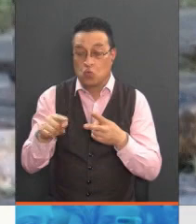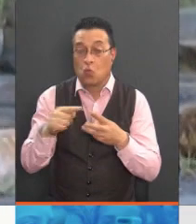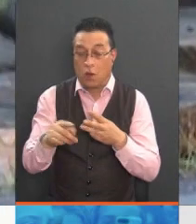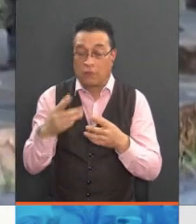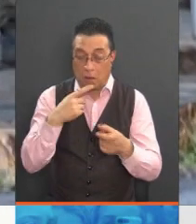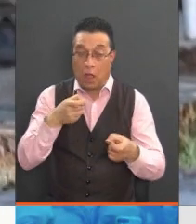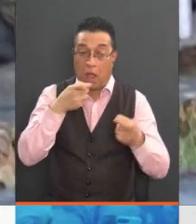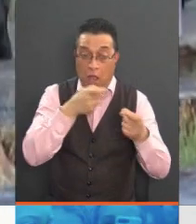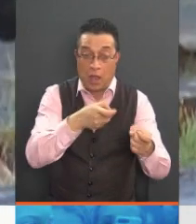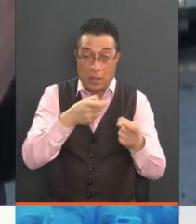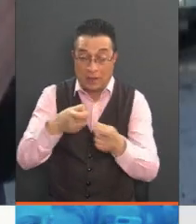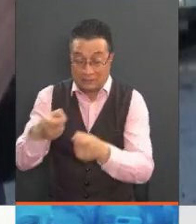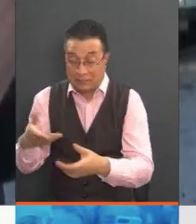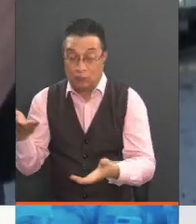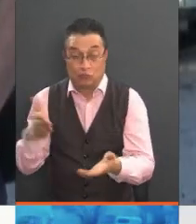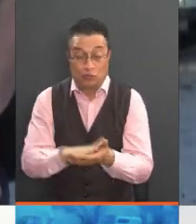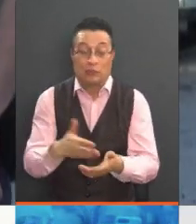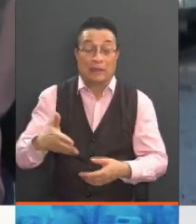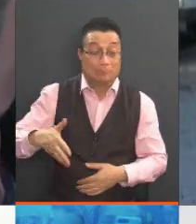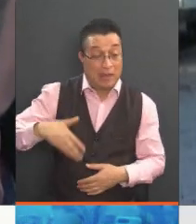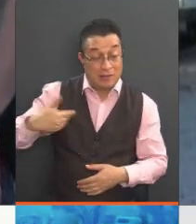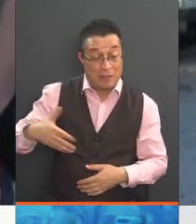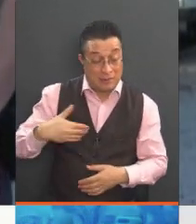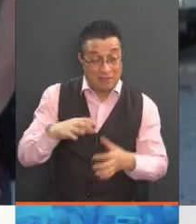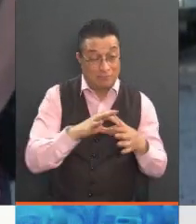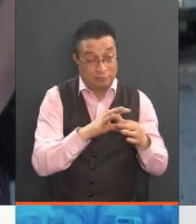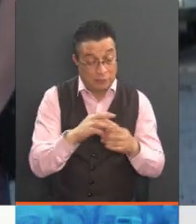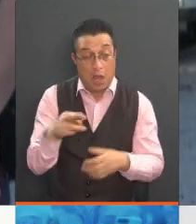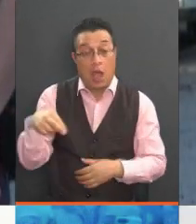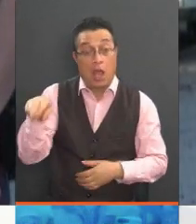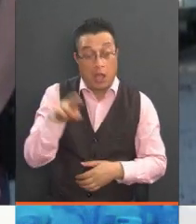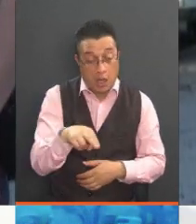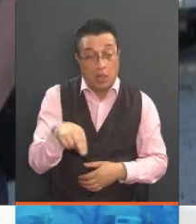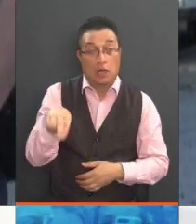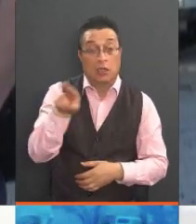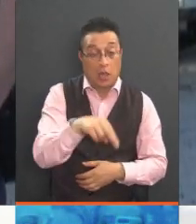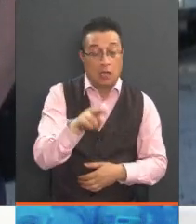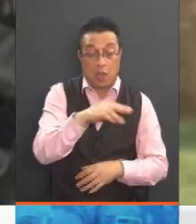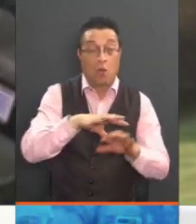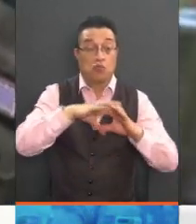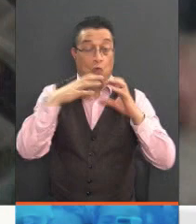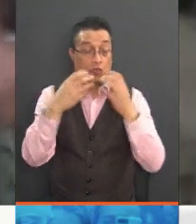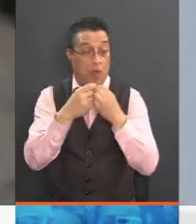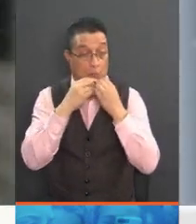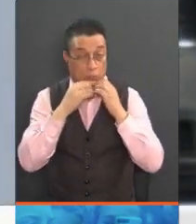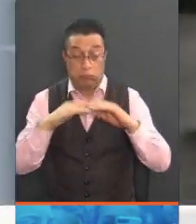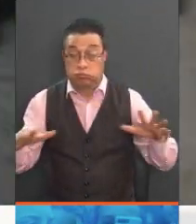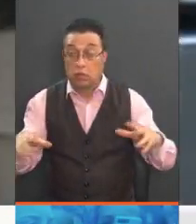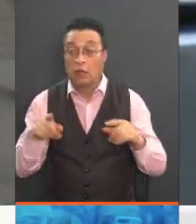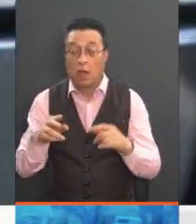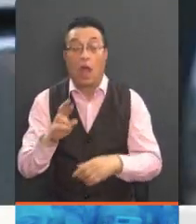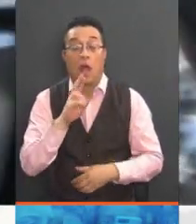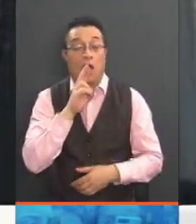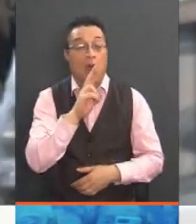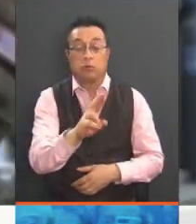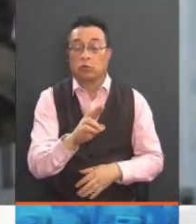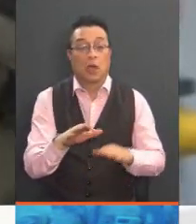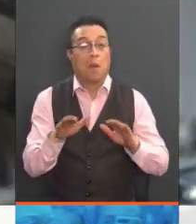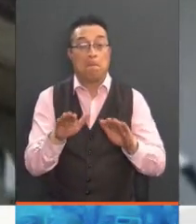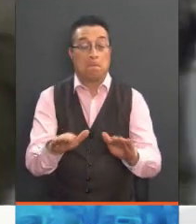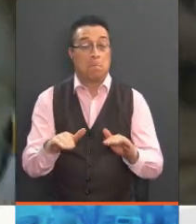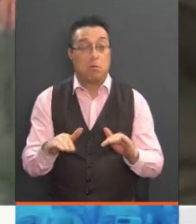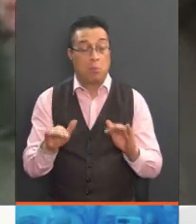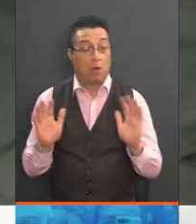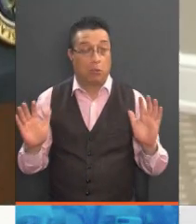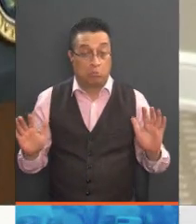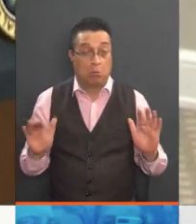estos lamentables hechos que luego se comentan a nivel mundial, la respuesta ha sido más o menos común y yo